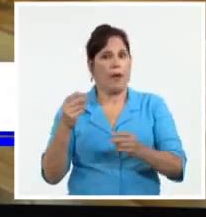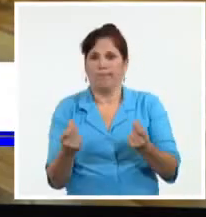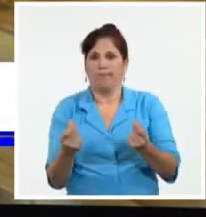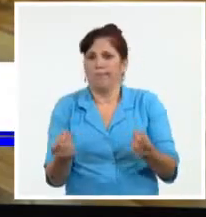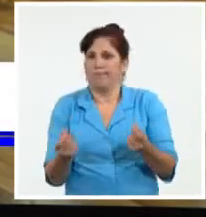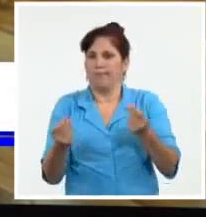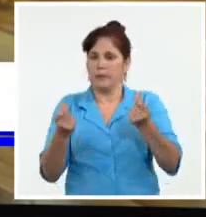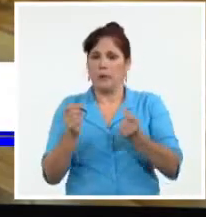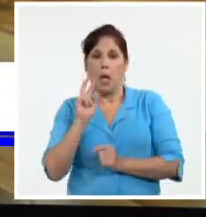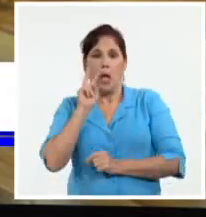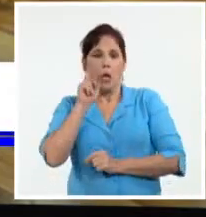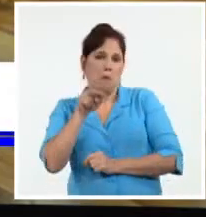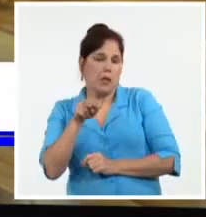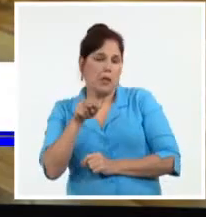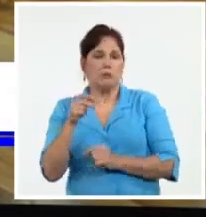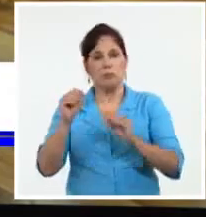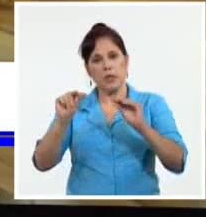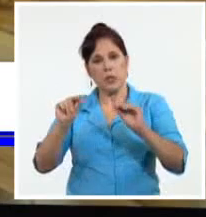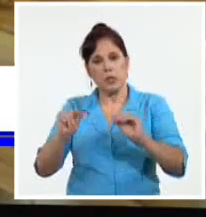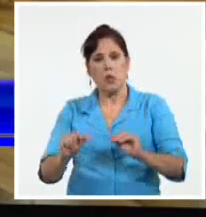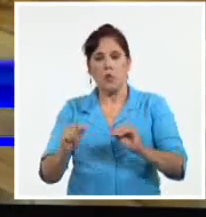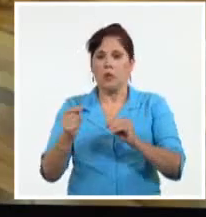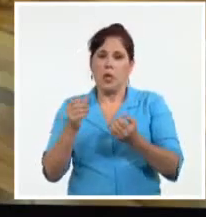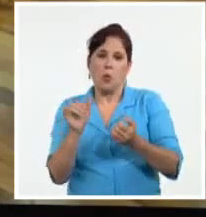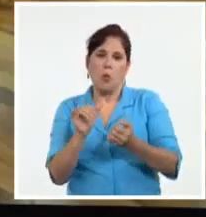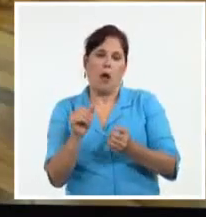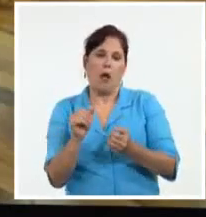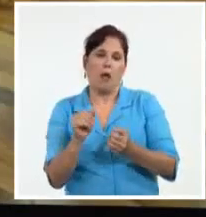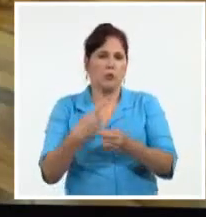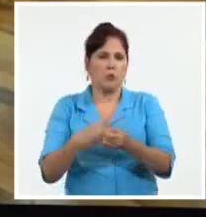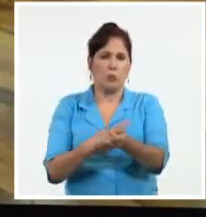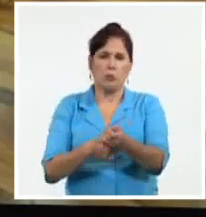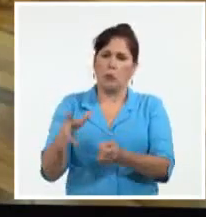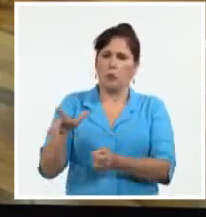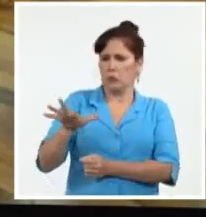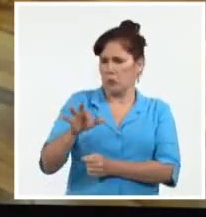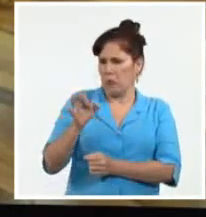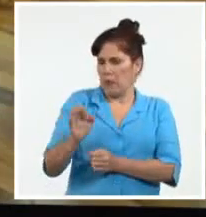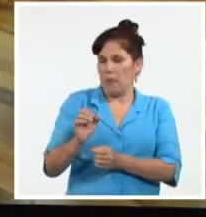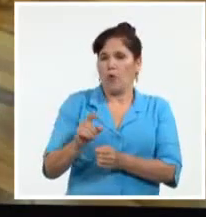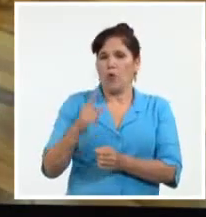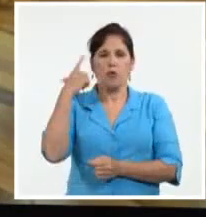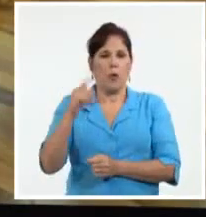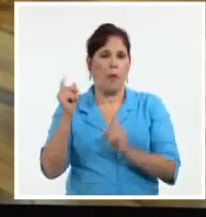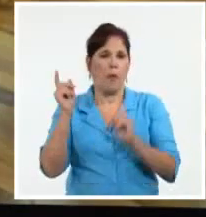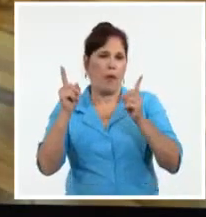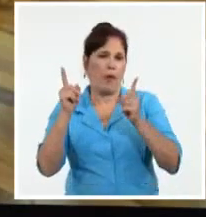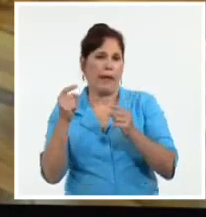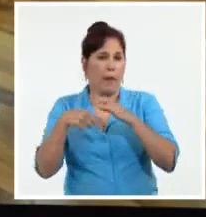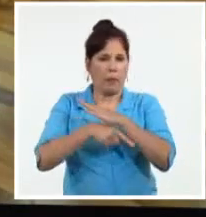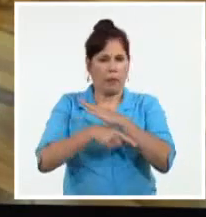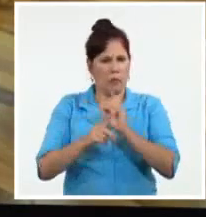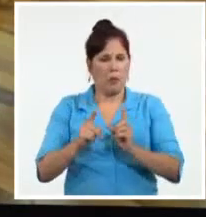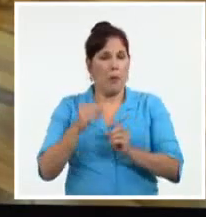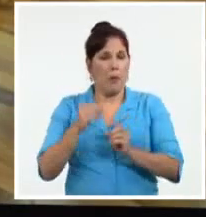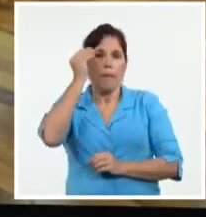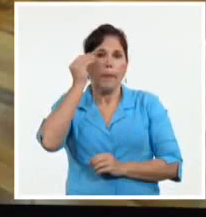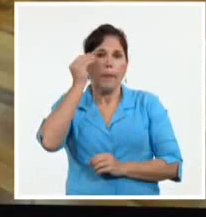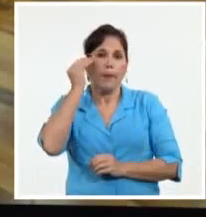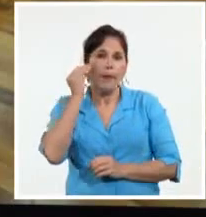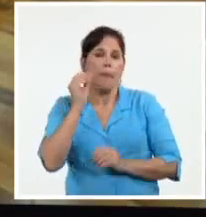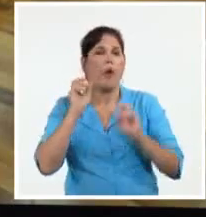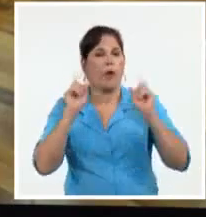simples espectadores o ciudadanos sumidos en nuestra cotidianidad y por tanto estamos alejados de los frentes políticos, pensamos que una y